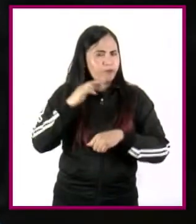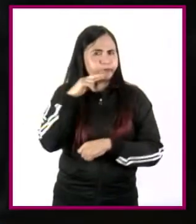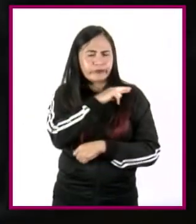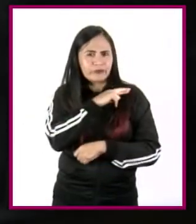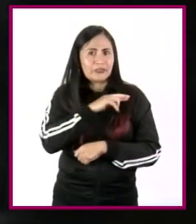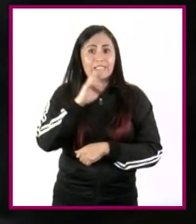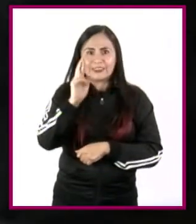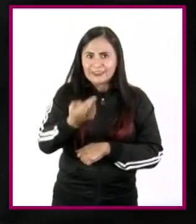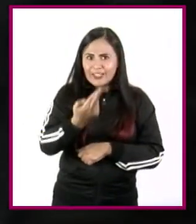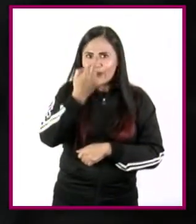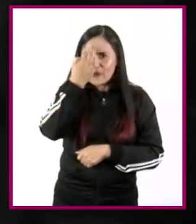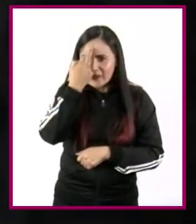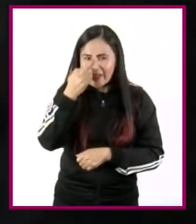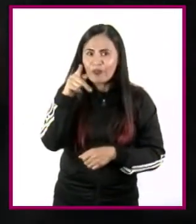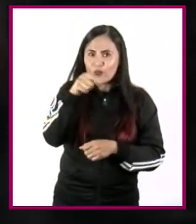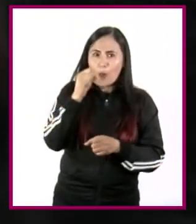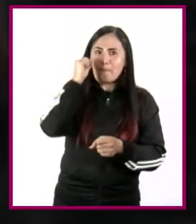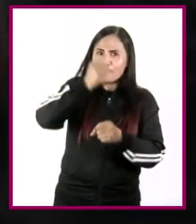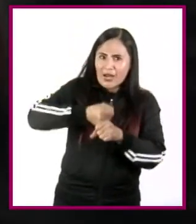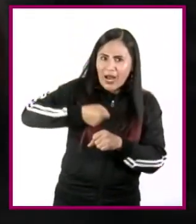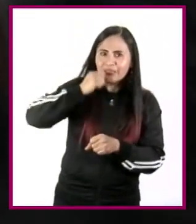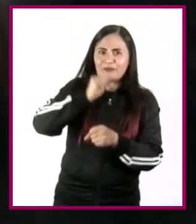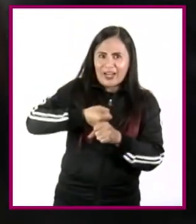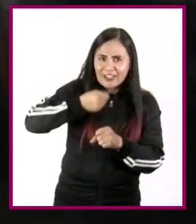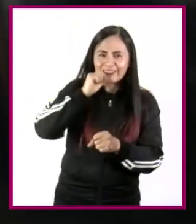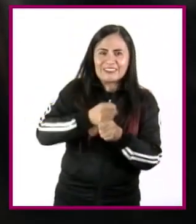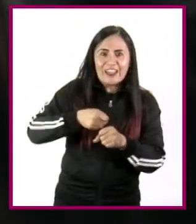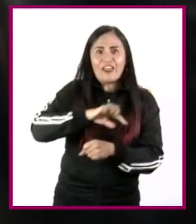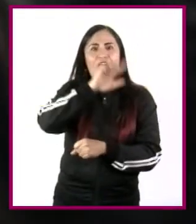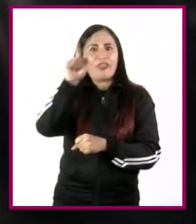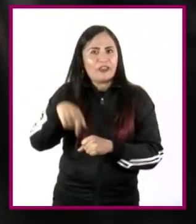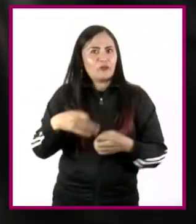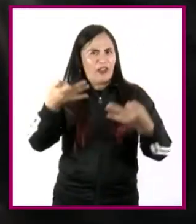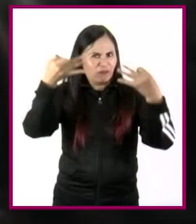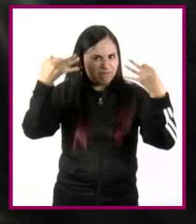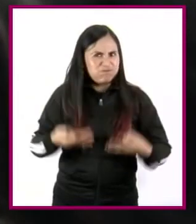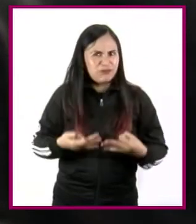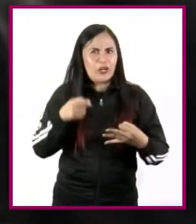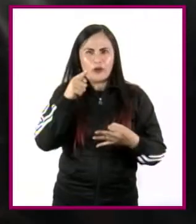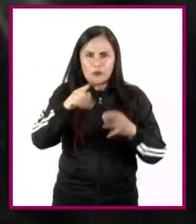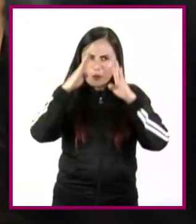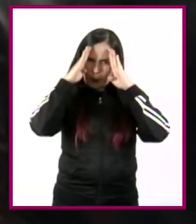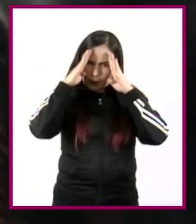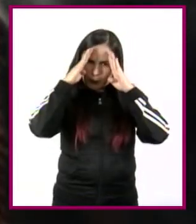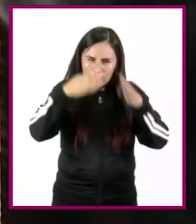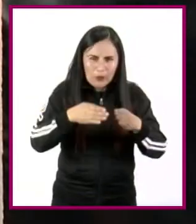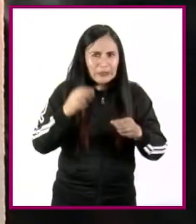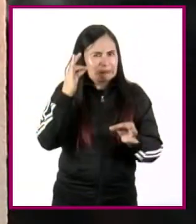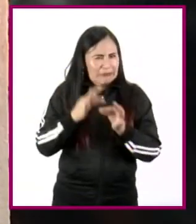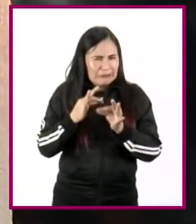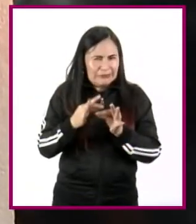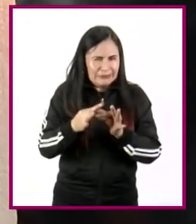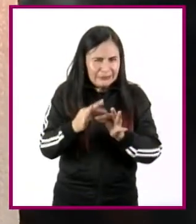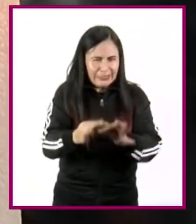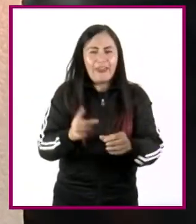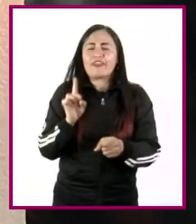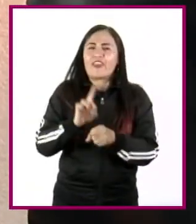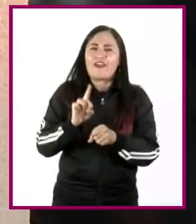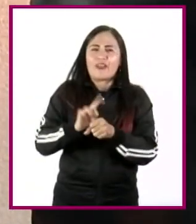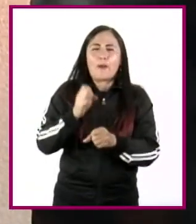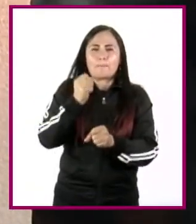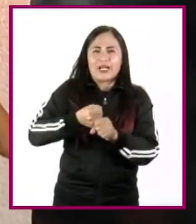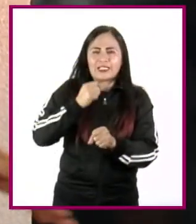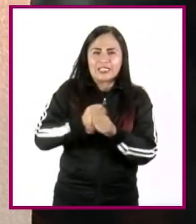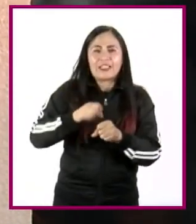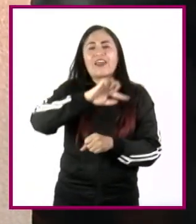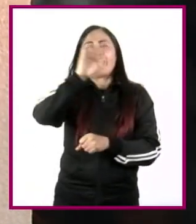Recuerda que la práctica nos va a llevar a la excelencia. Métele disciplina, métele constancia, practica todos los días y tu